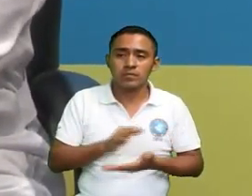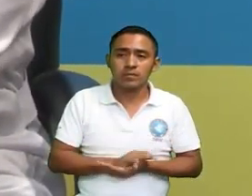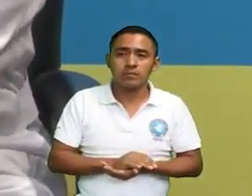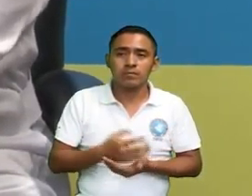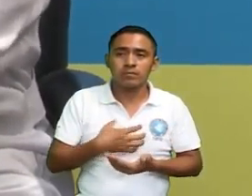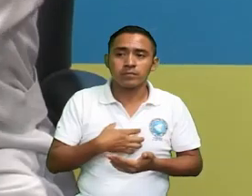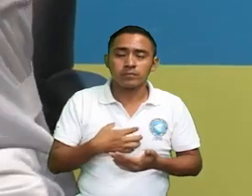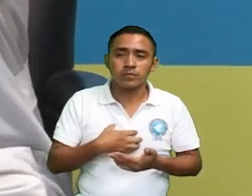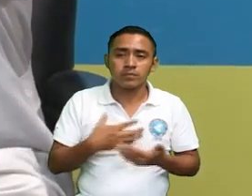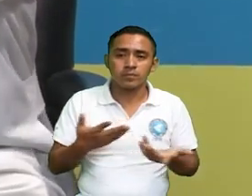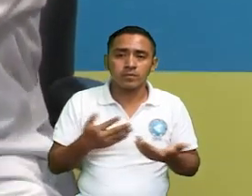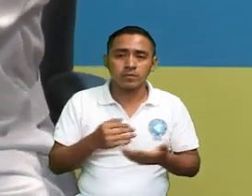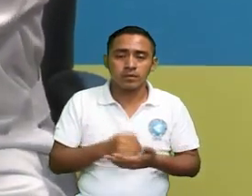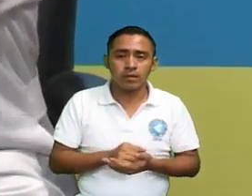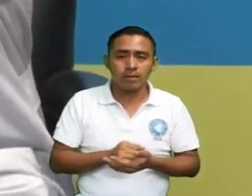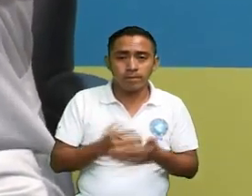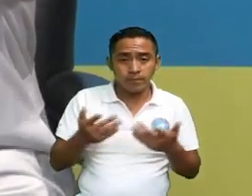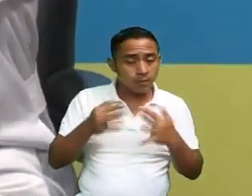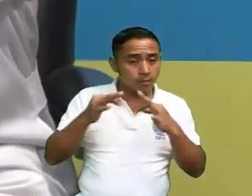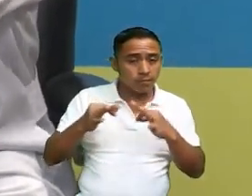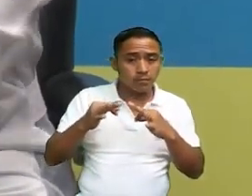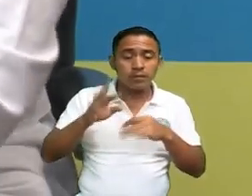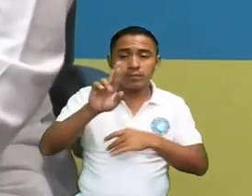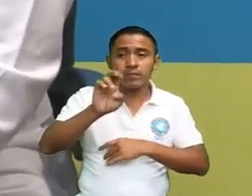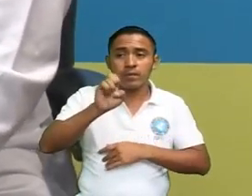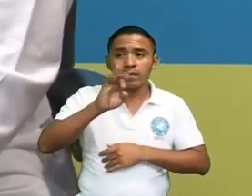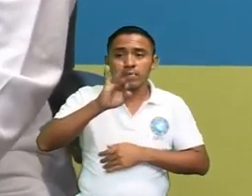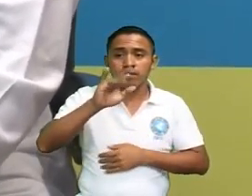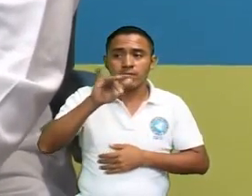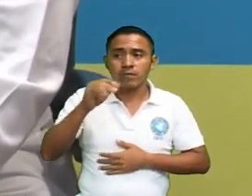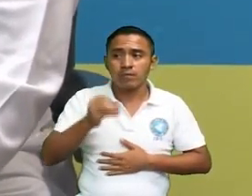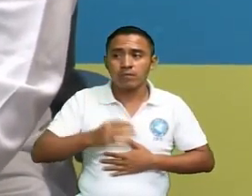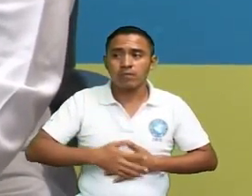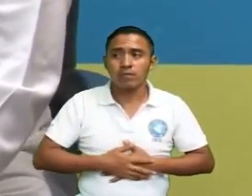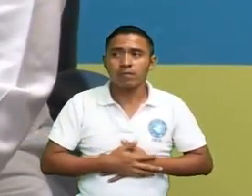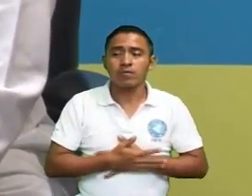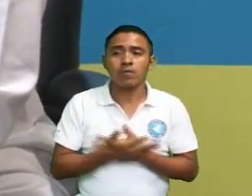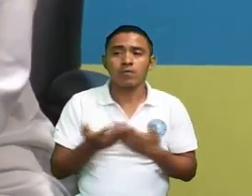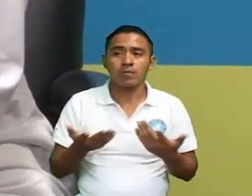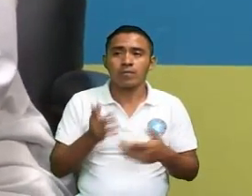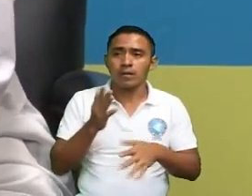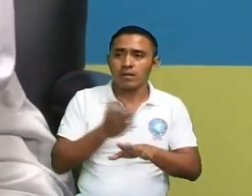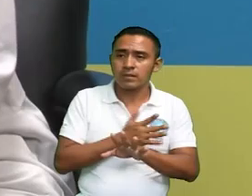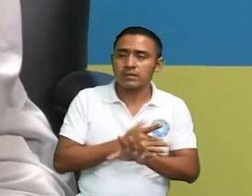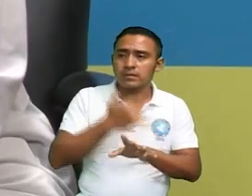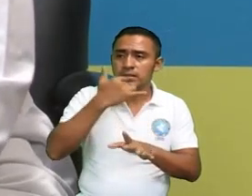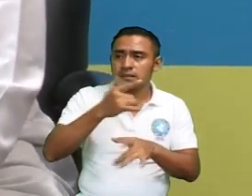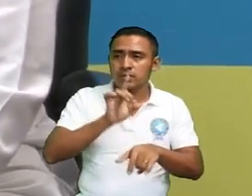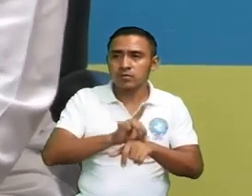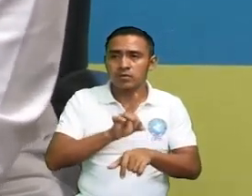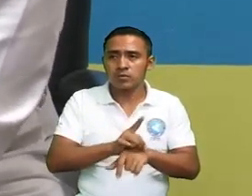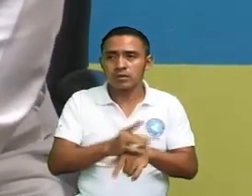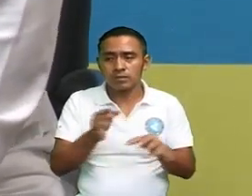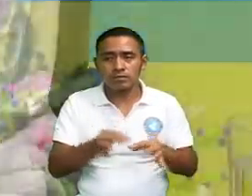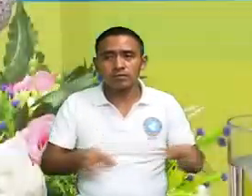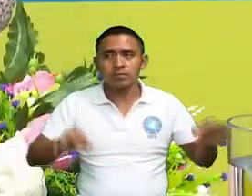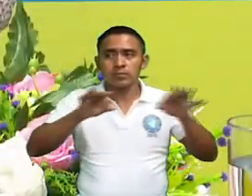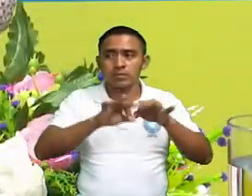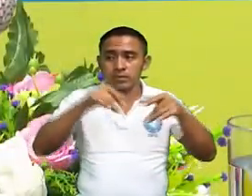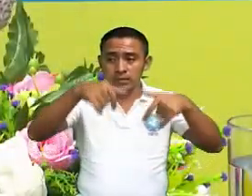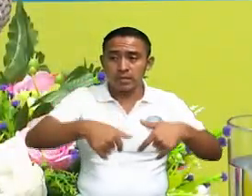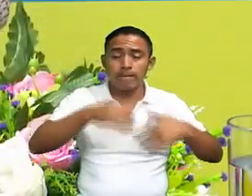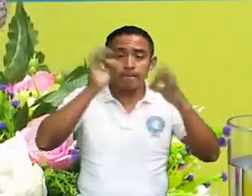los alimentos de regreso con el reflujo. Usted decía algo muy importante, doctor, y vale la pena destacarlo porque para eso estamos aquí,